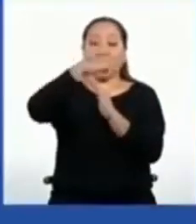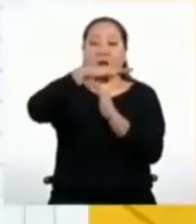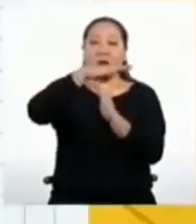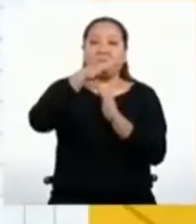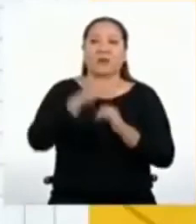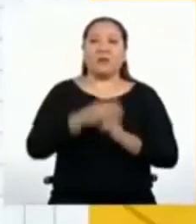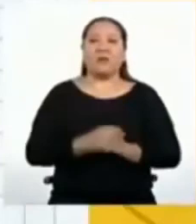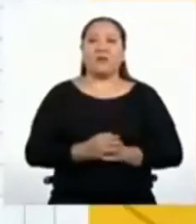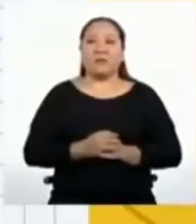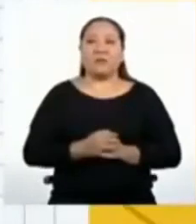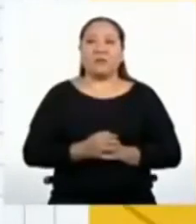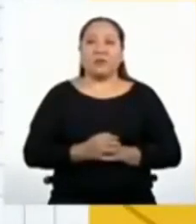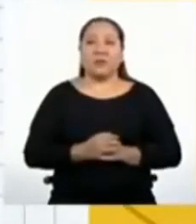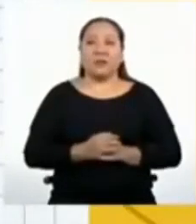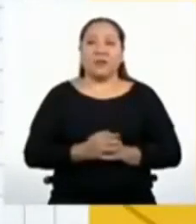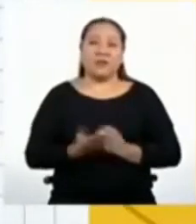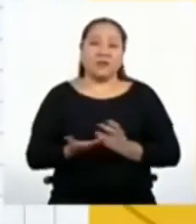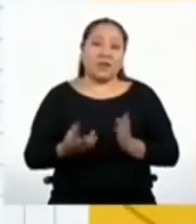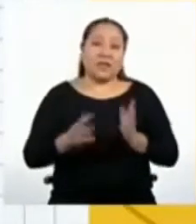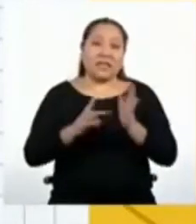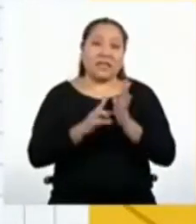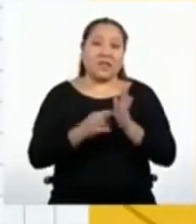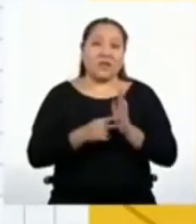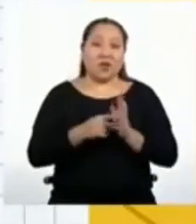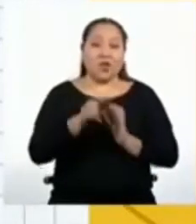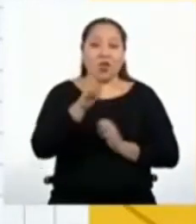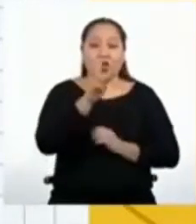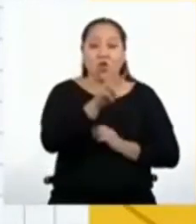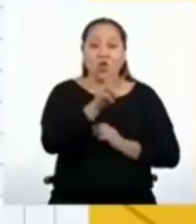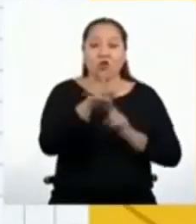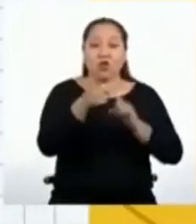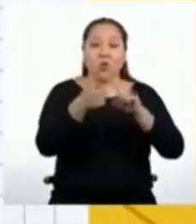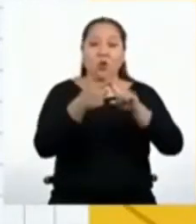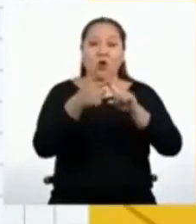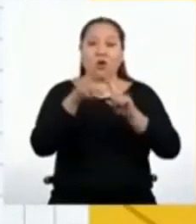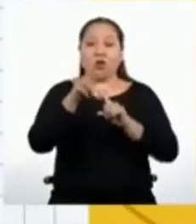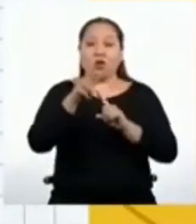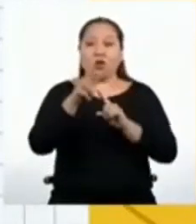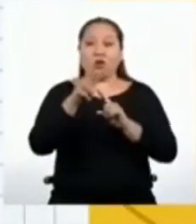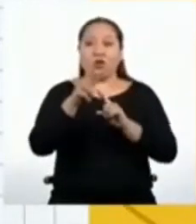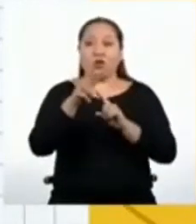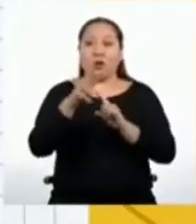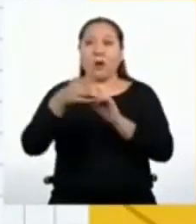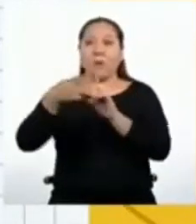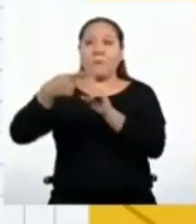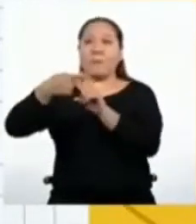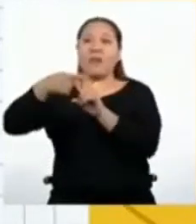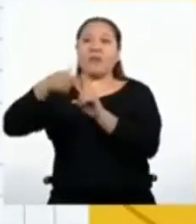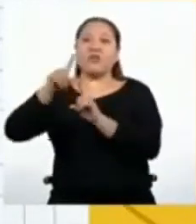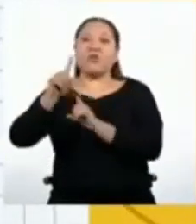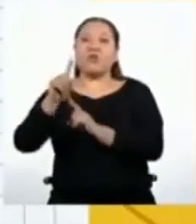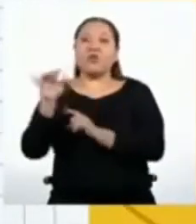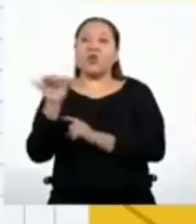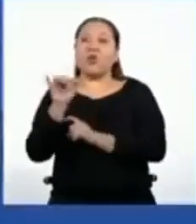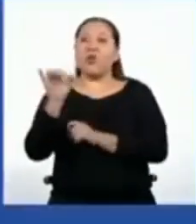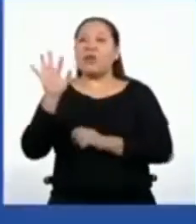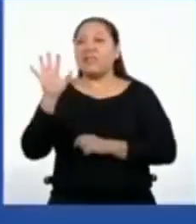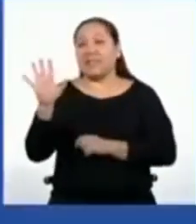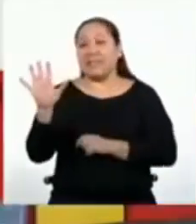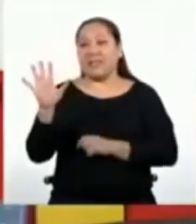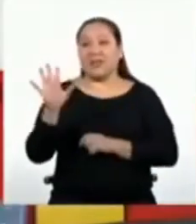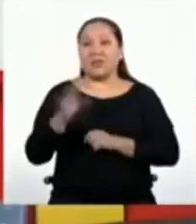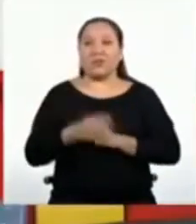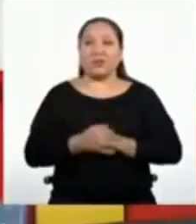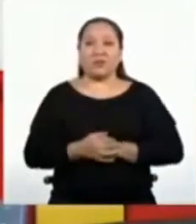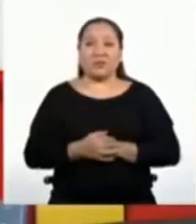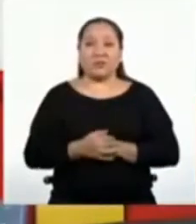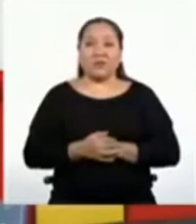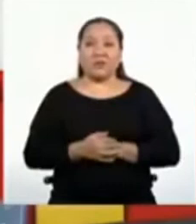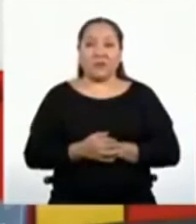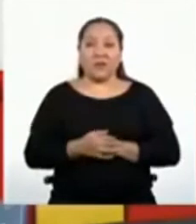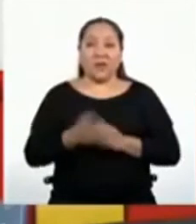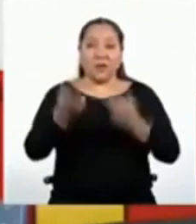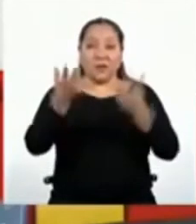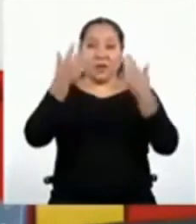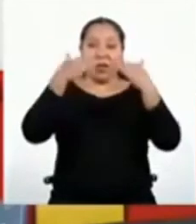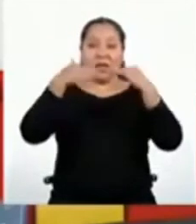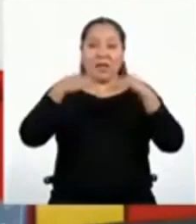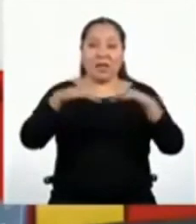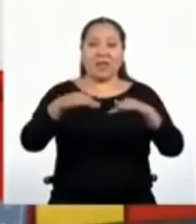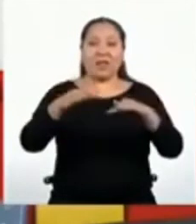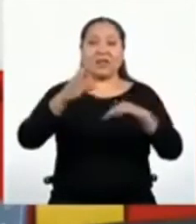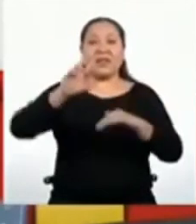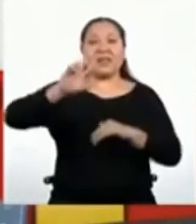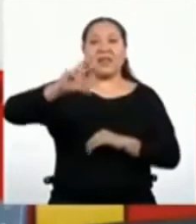carta. Es decir, 2 por 2 más 1 igual 5 naipes. Para